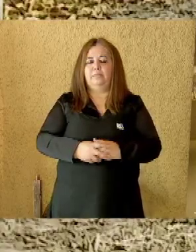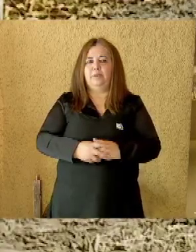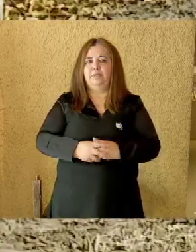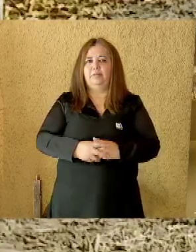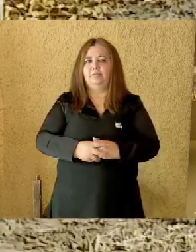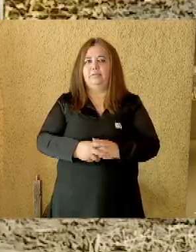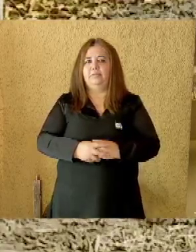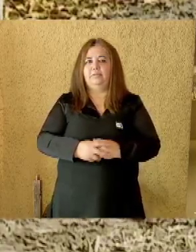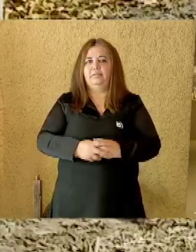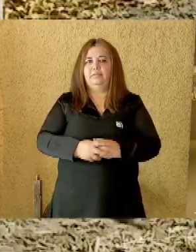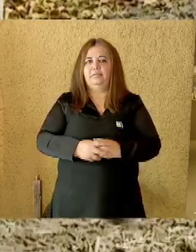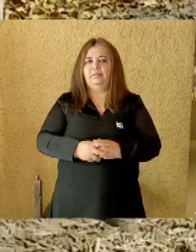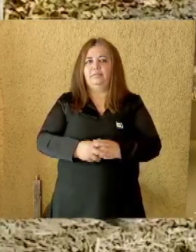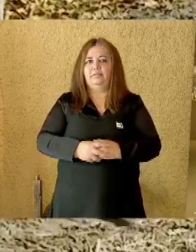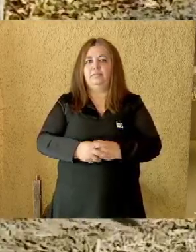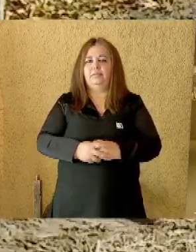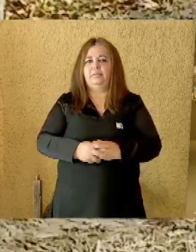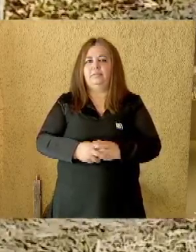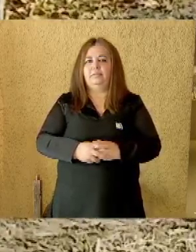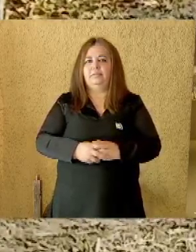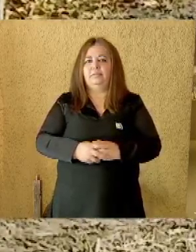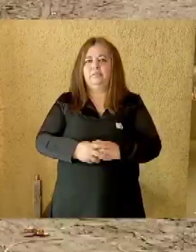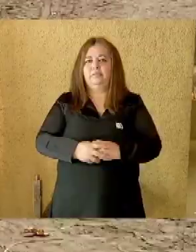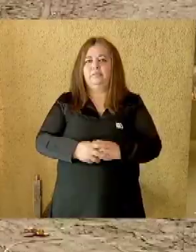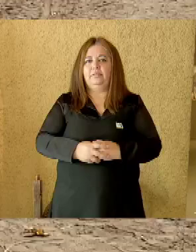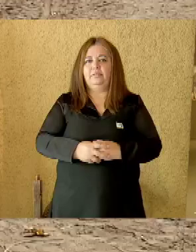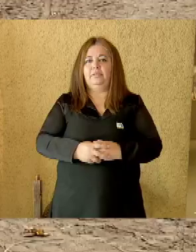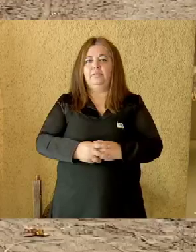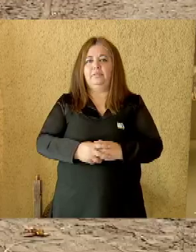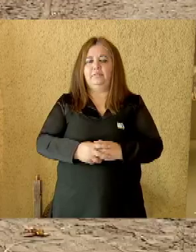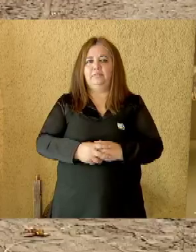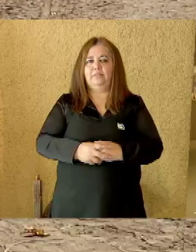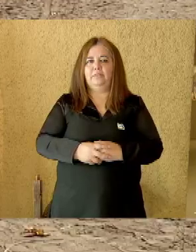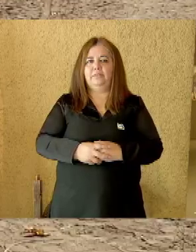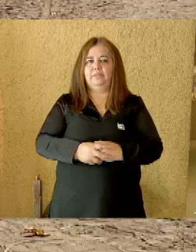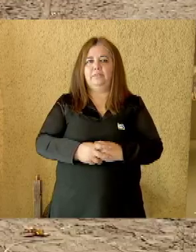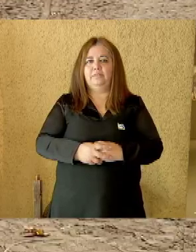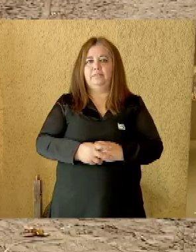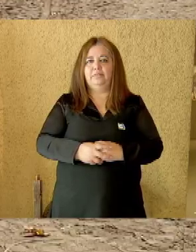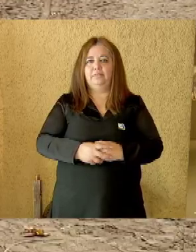Todos los presentes vivan cantarle tonadas quiero.